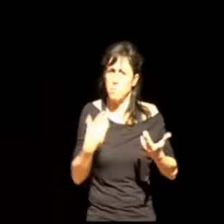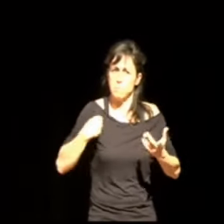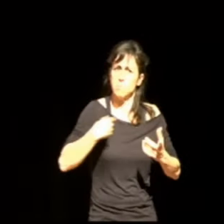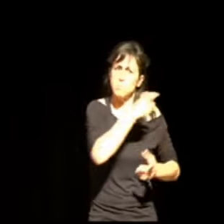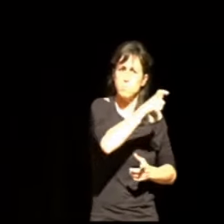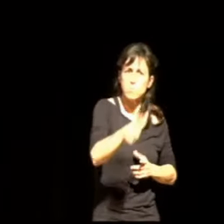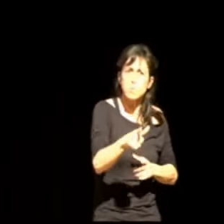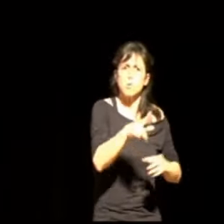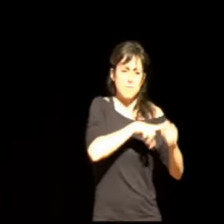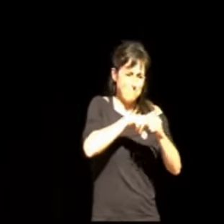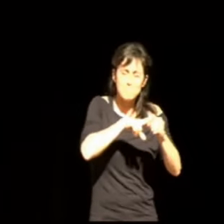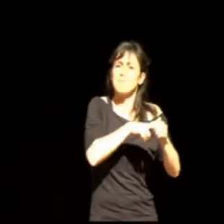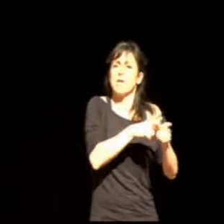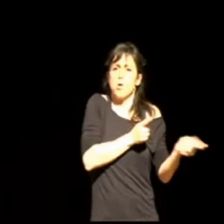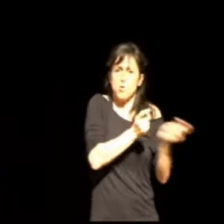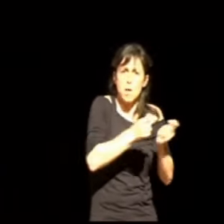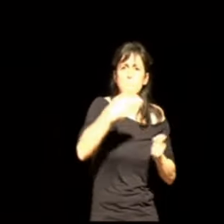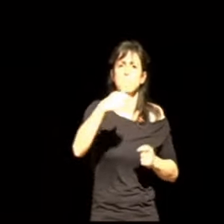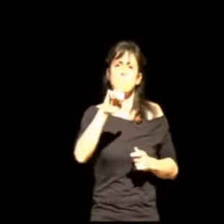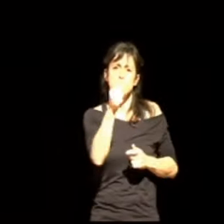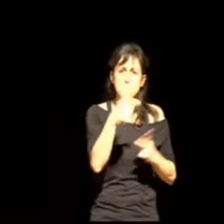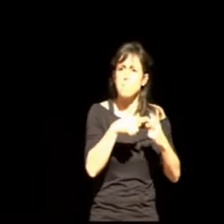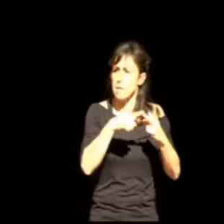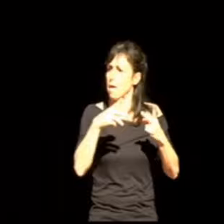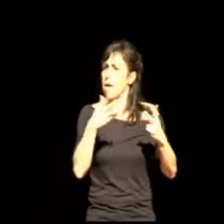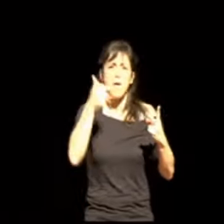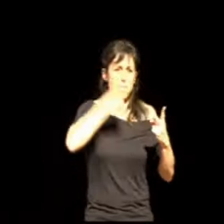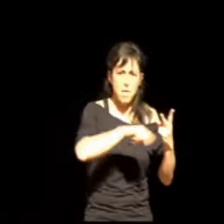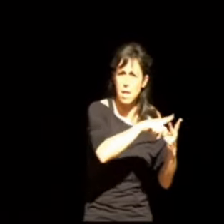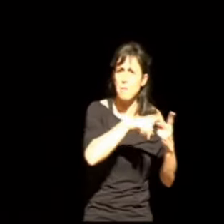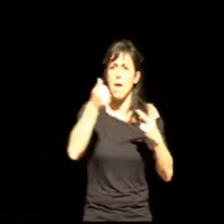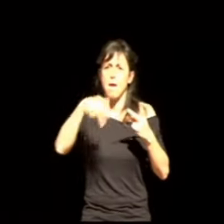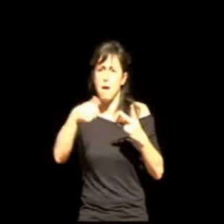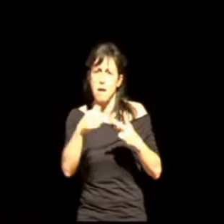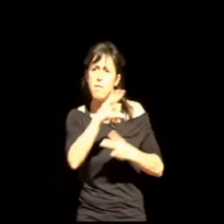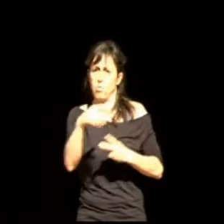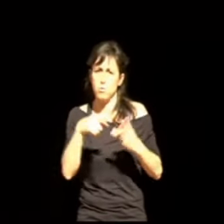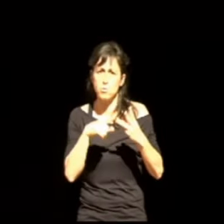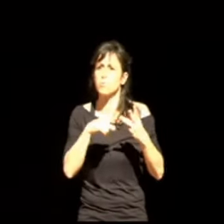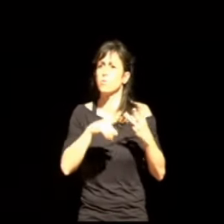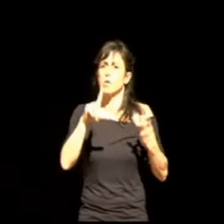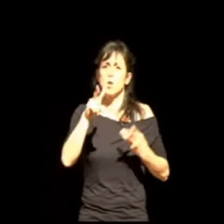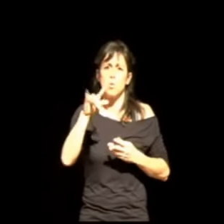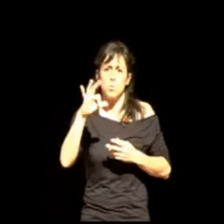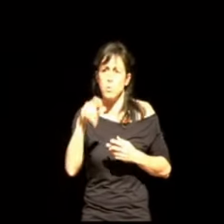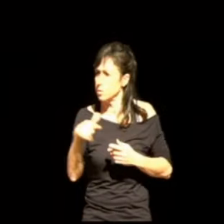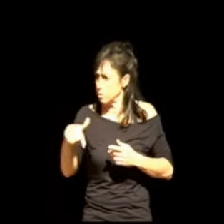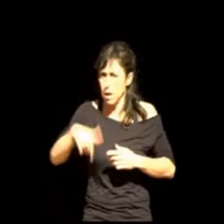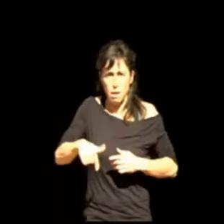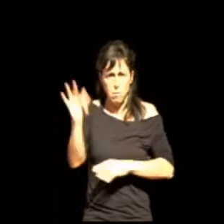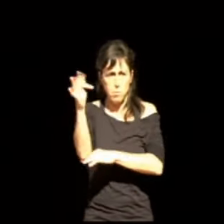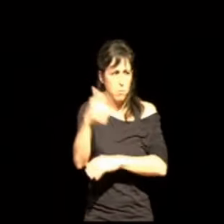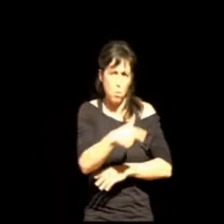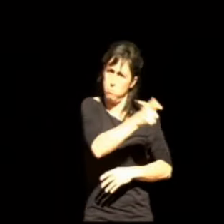coordinadores territoriales de convivencia. A Bea Ugarte, que está por ahí, pero de Álava. Ana, que estuvo en Donosti. Luisa Mari, que estuvo aquí, por favor. Fue